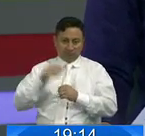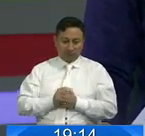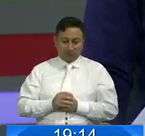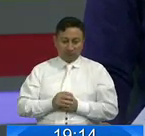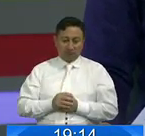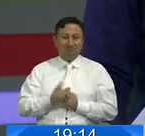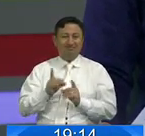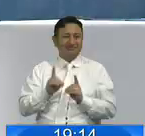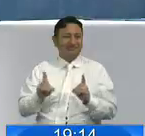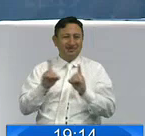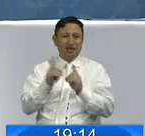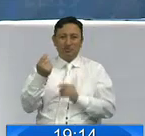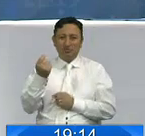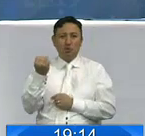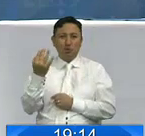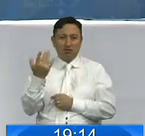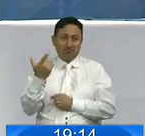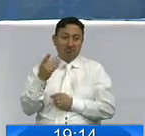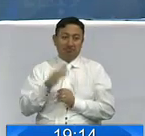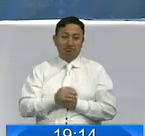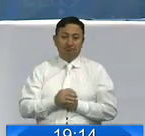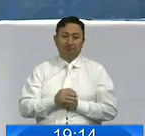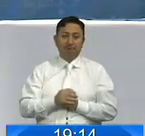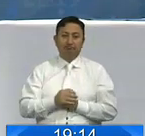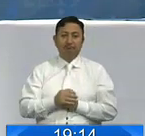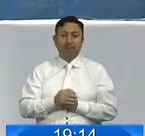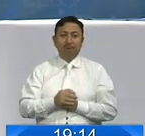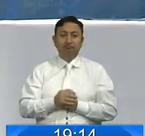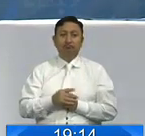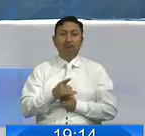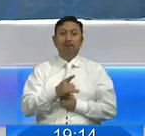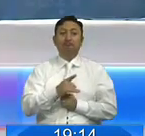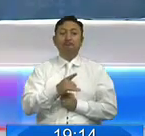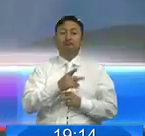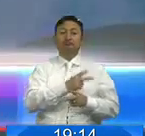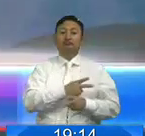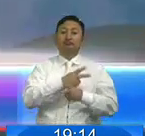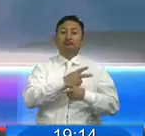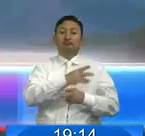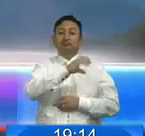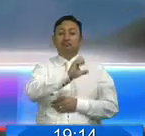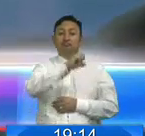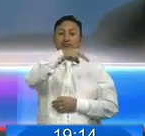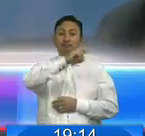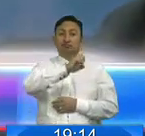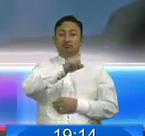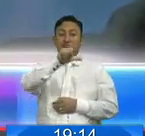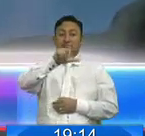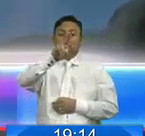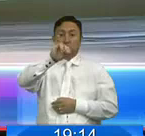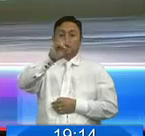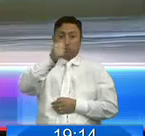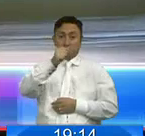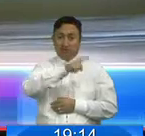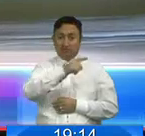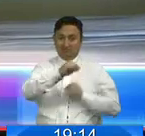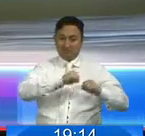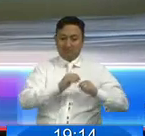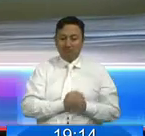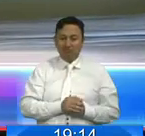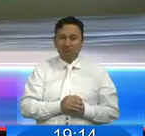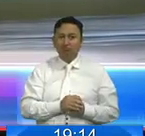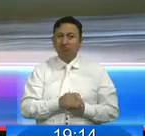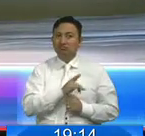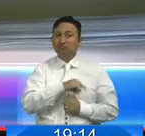cifras. Se trata de un informe efectuado por el consejero del Consejo Nacional Electoral, Luis Verde Soto, que revelaría